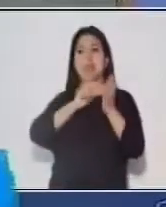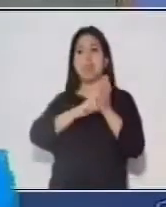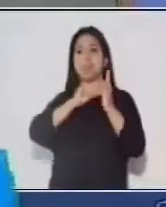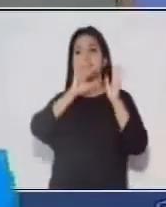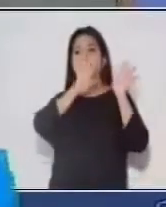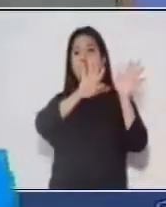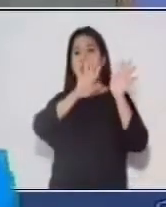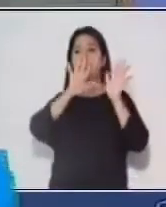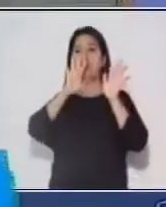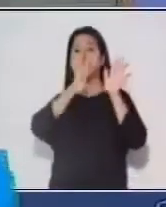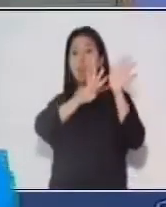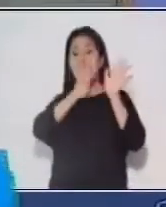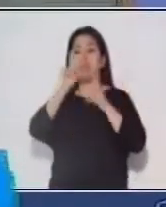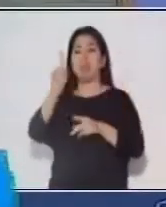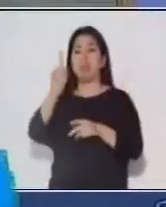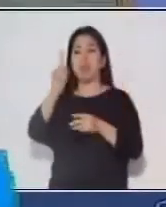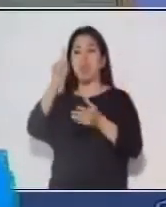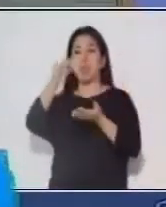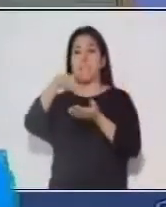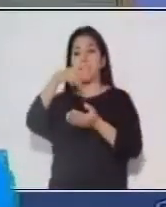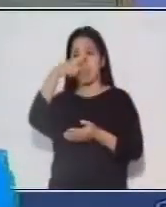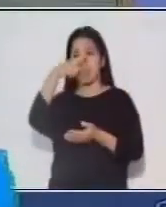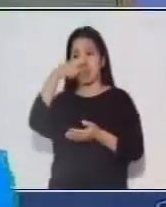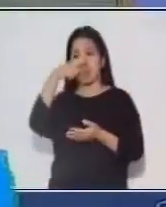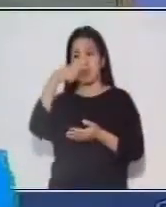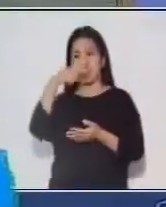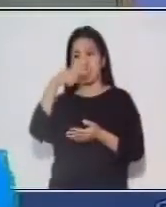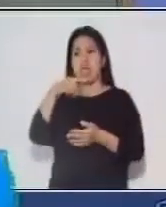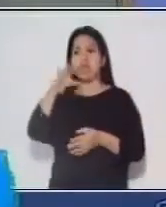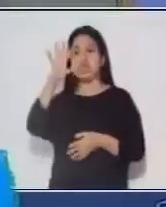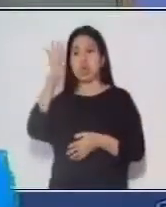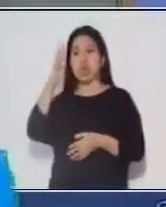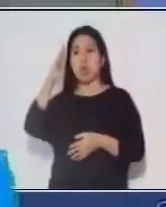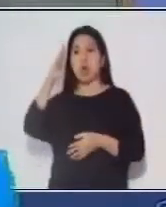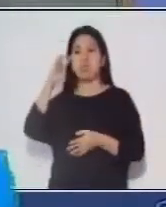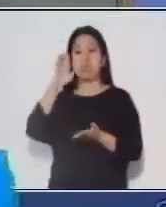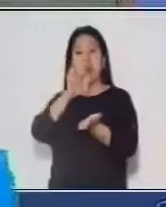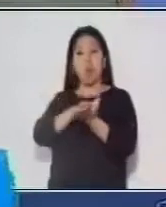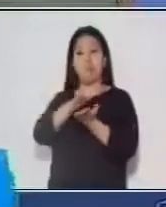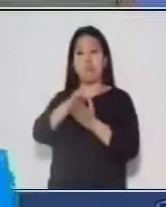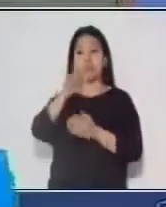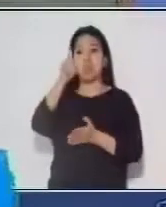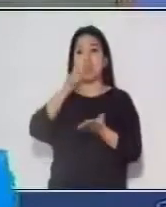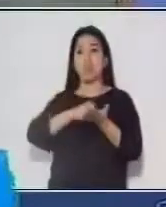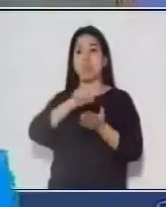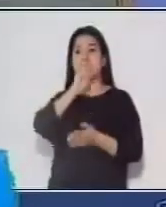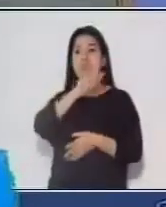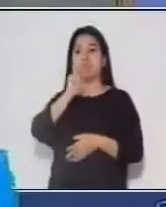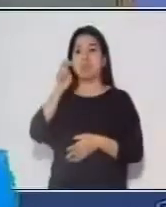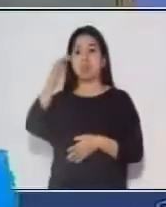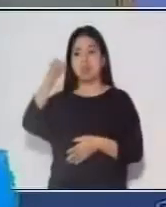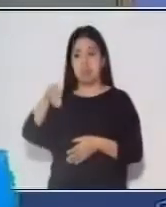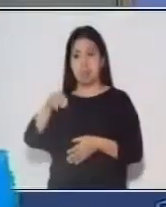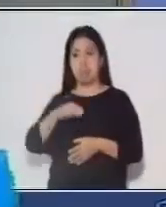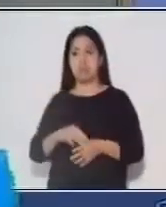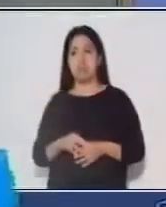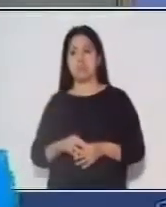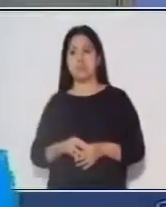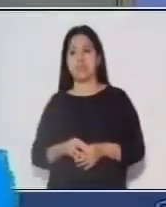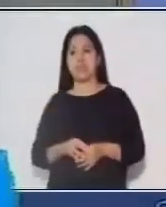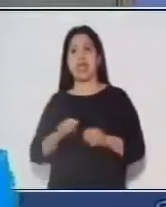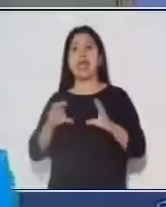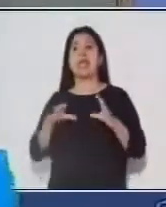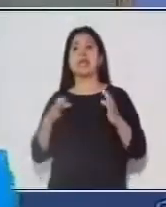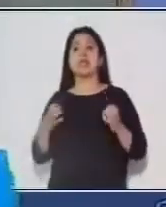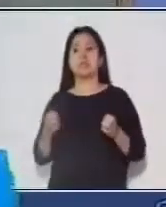0.91 metros. Y 4 pies equivale a 1.22 metros.